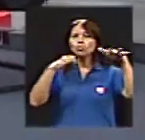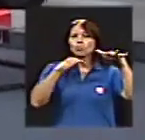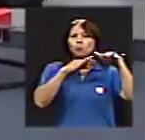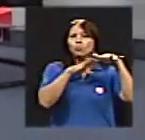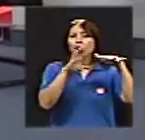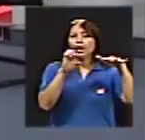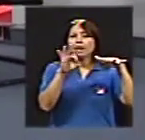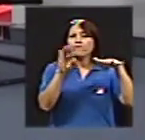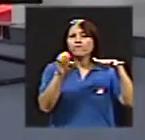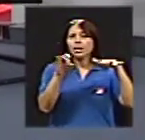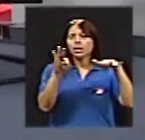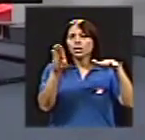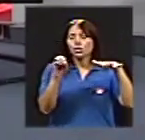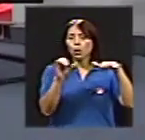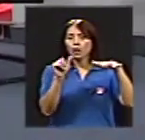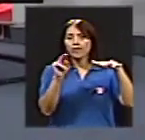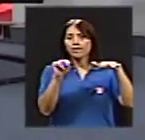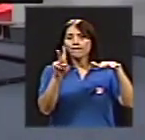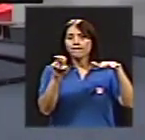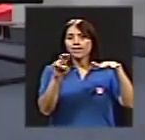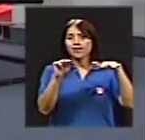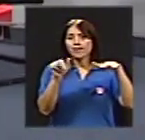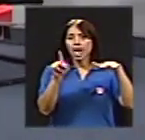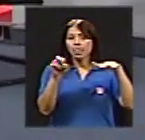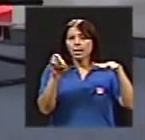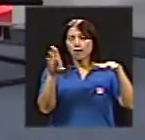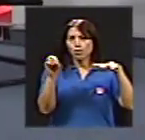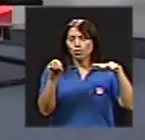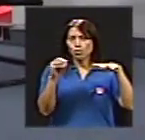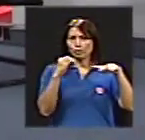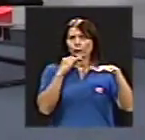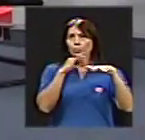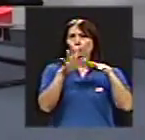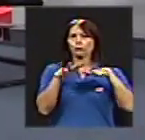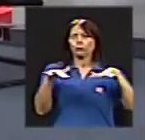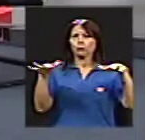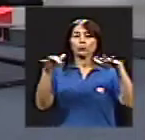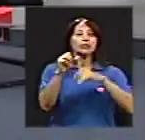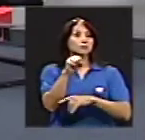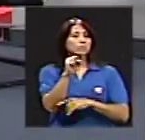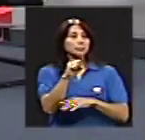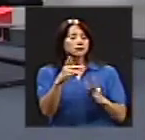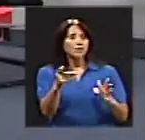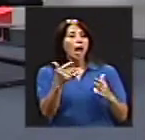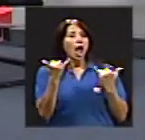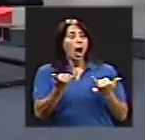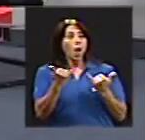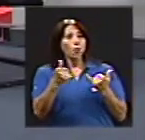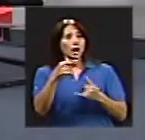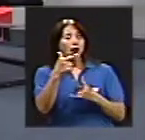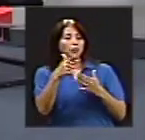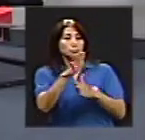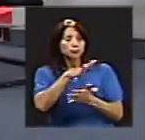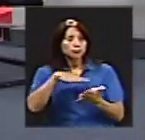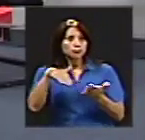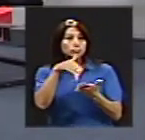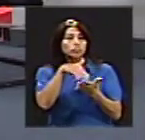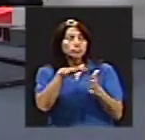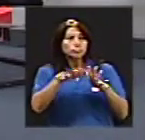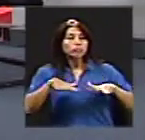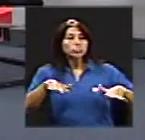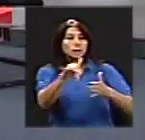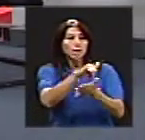más graves que tiene en este momento, y me refiero principalmente al área metropolitana de San José, pero también se da